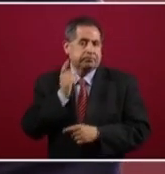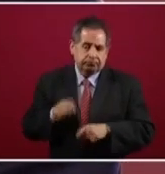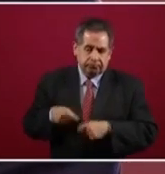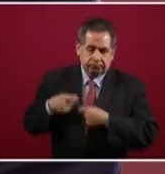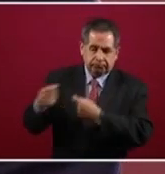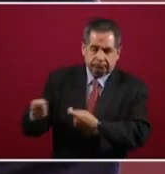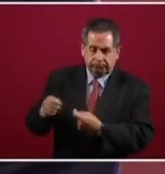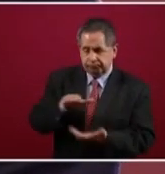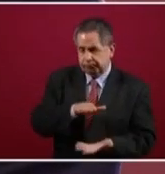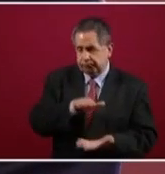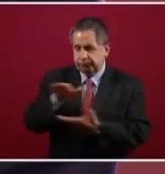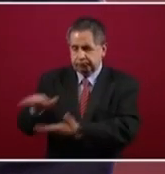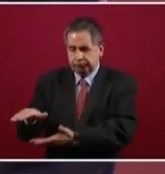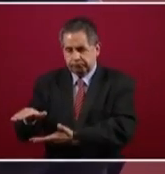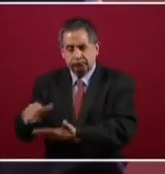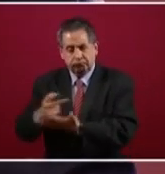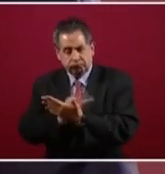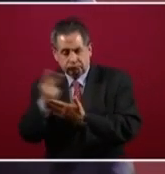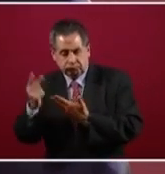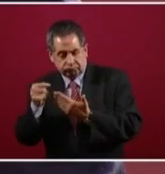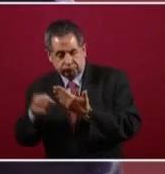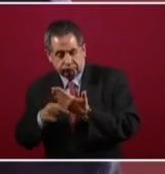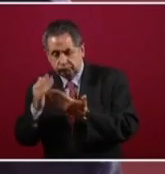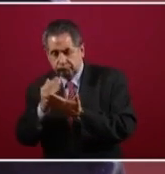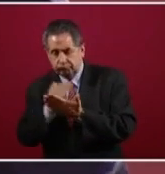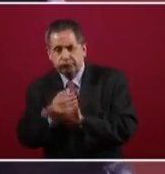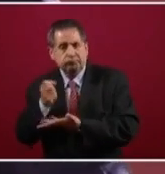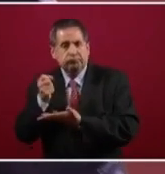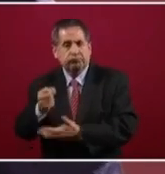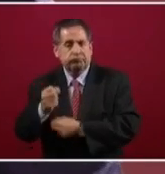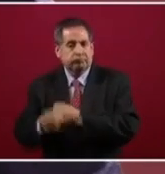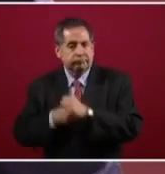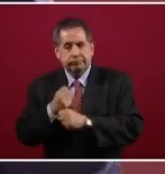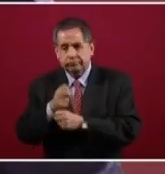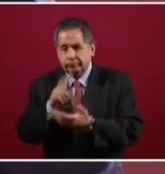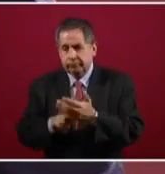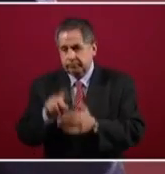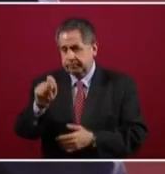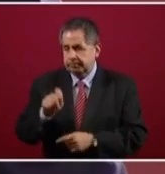a entregarse el proyecto de presupuesto para el 2020.